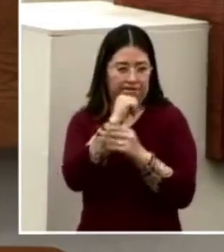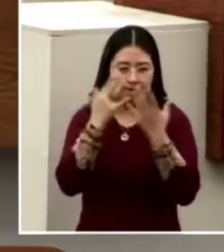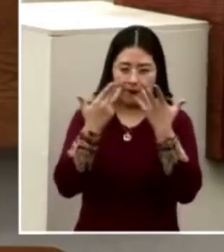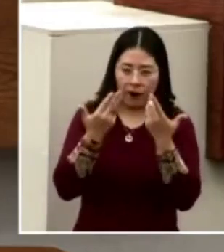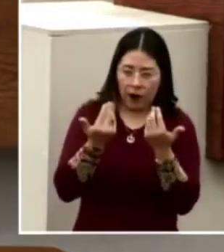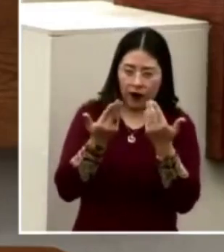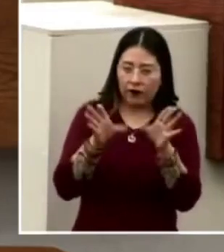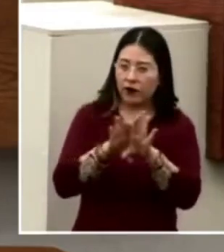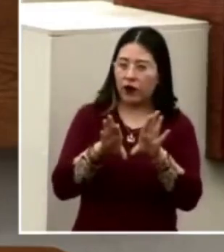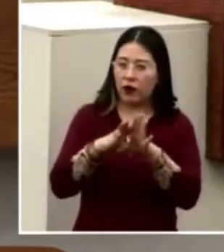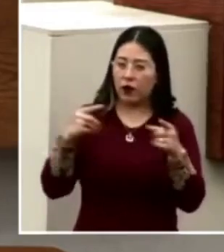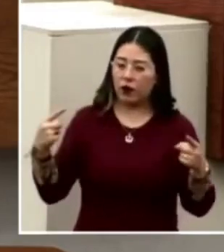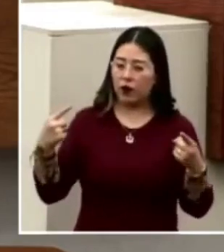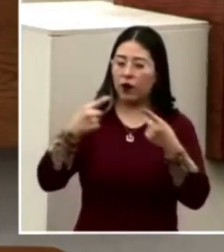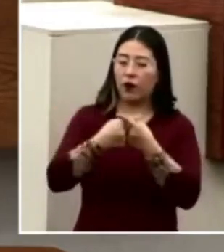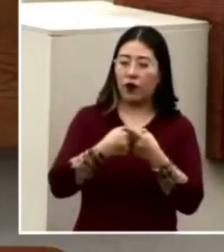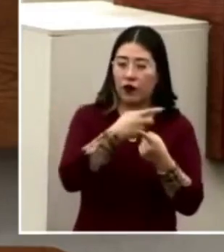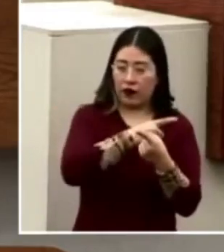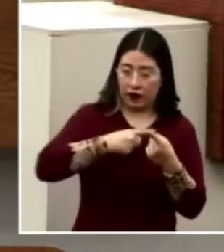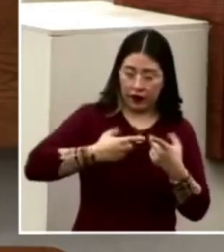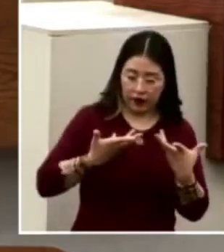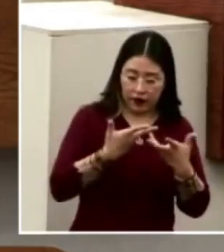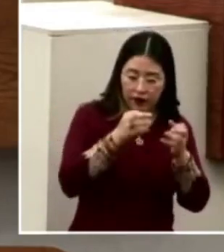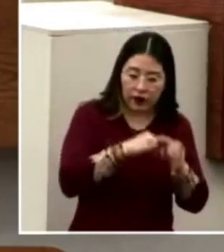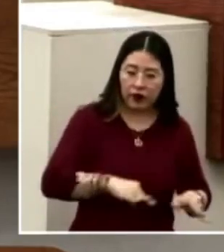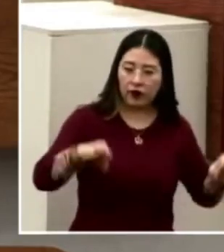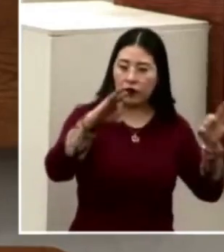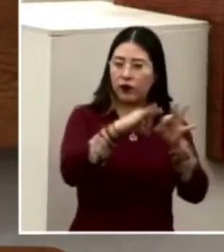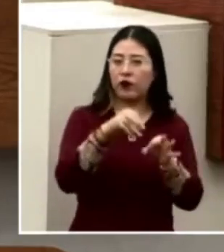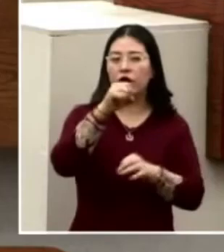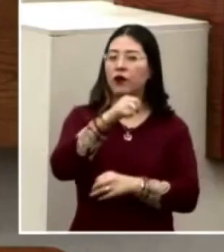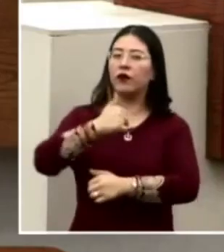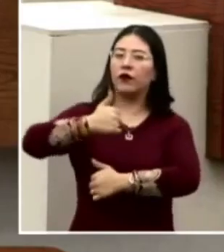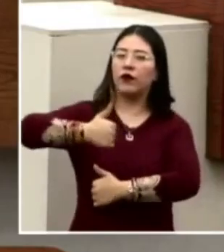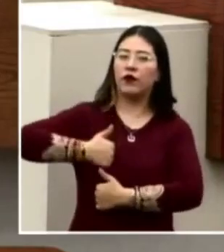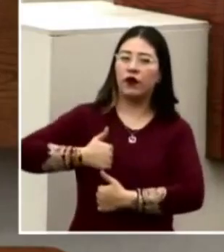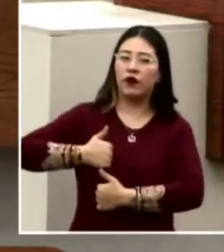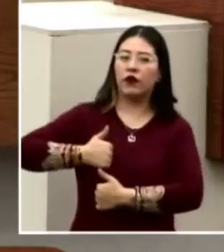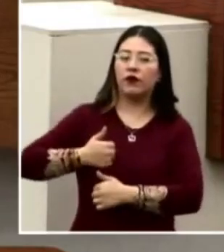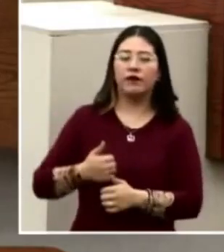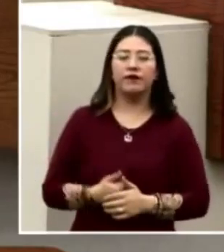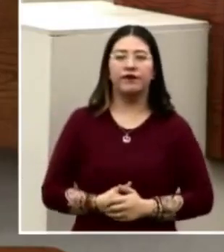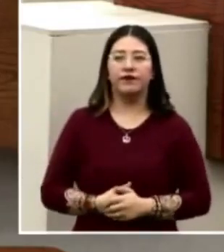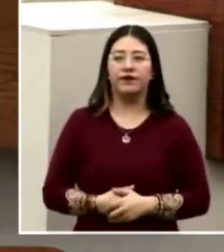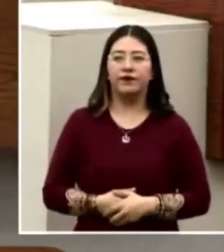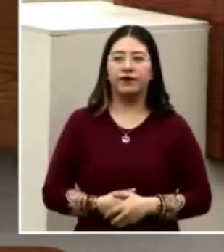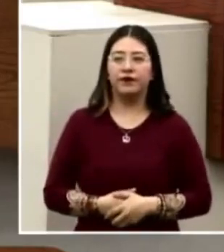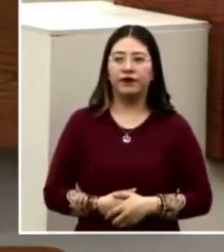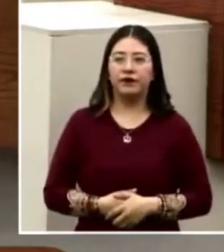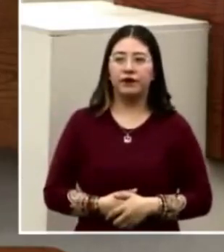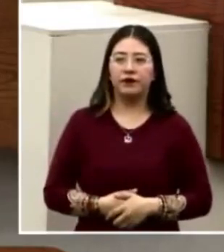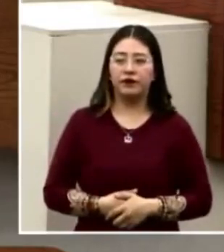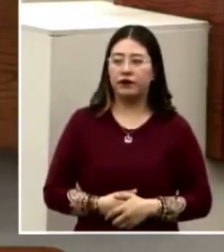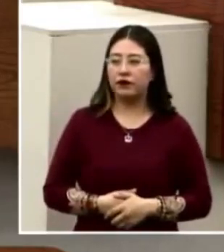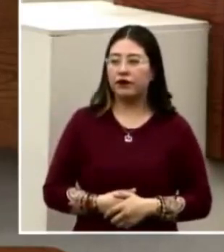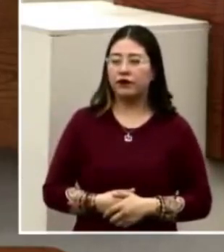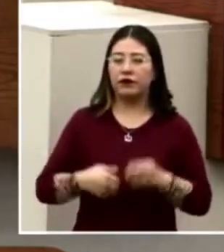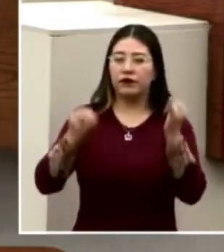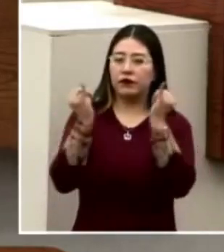que era o lo hacemos con nuestras Fuerzas Armadas o no tenemos con quién hacer, porque